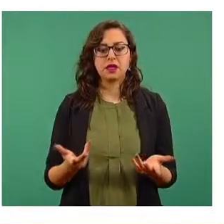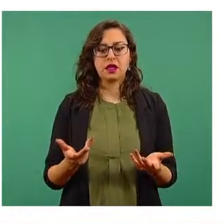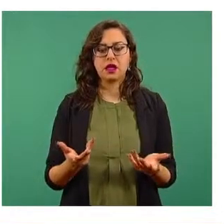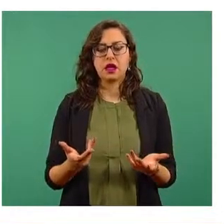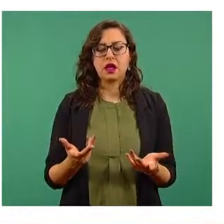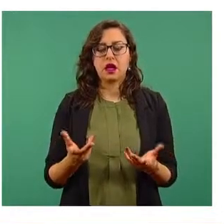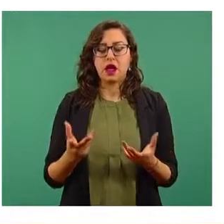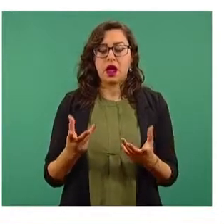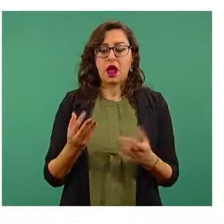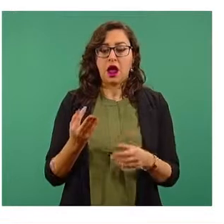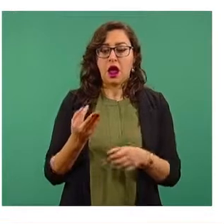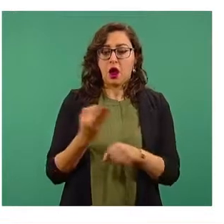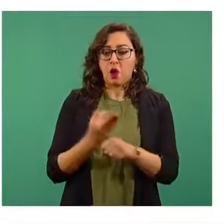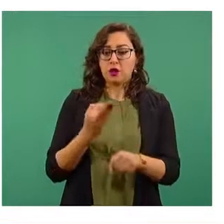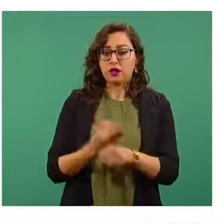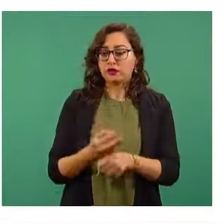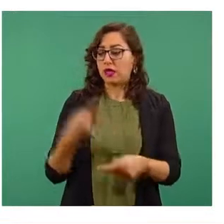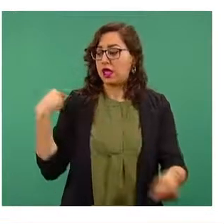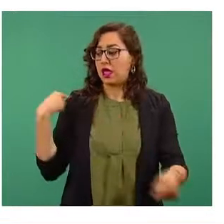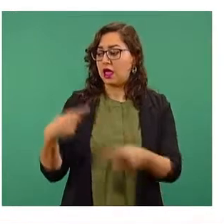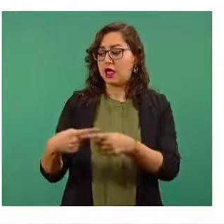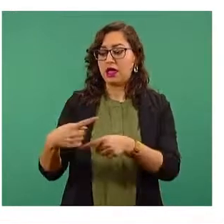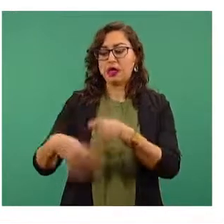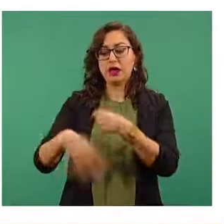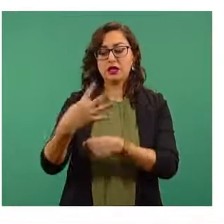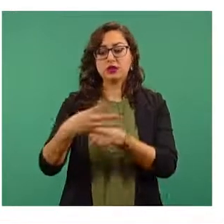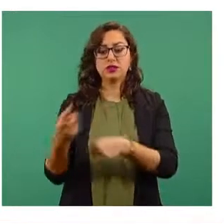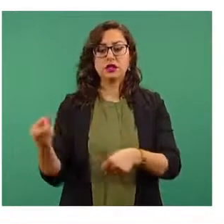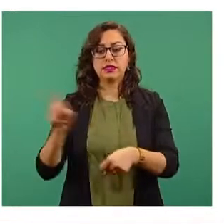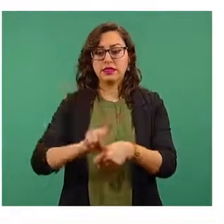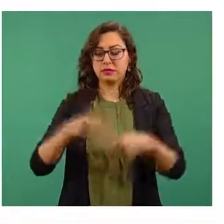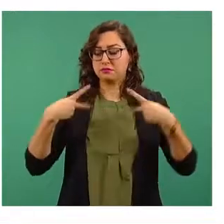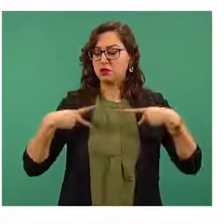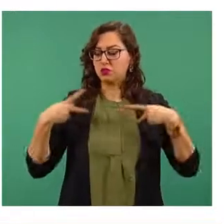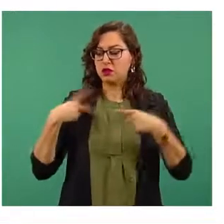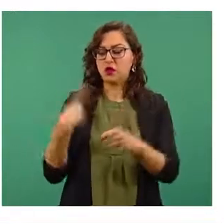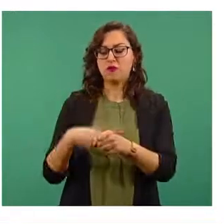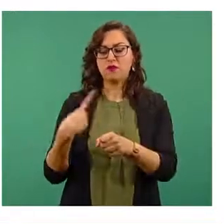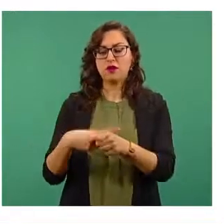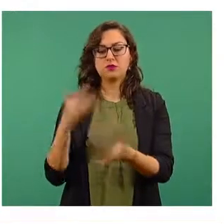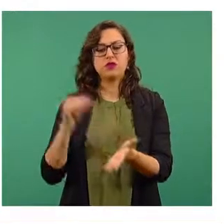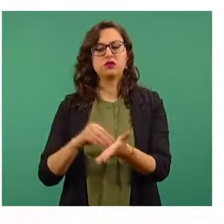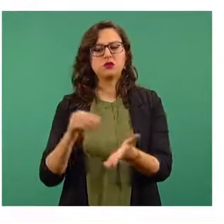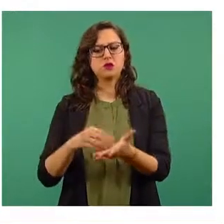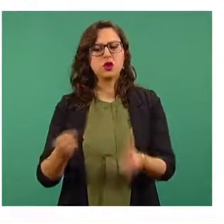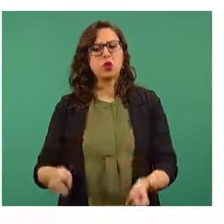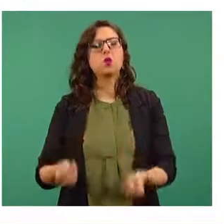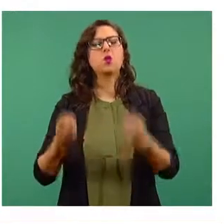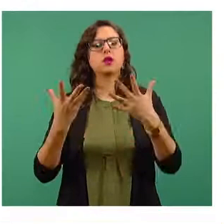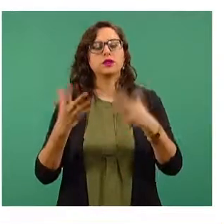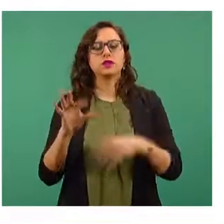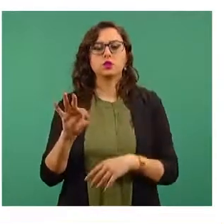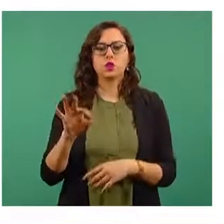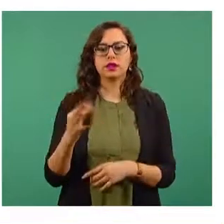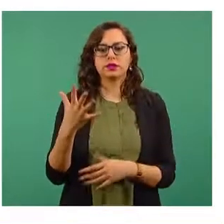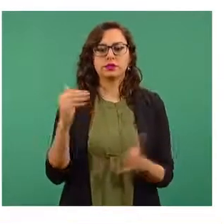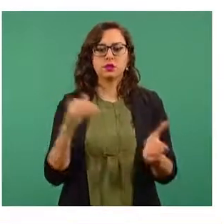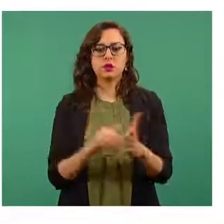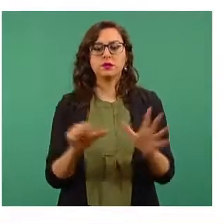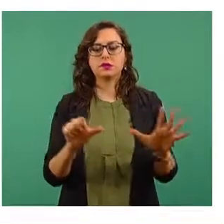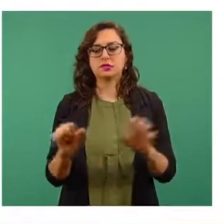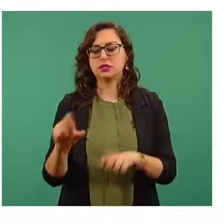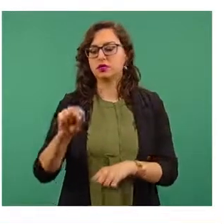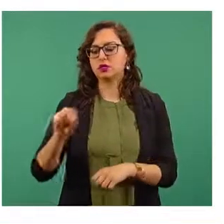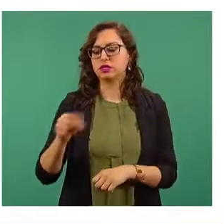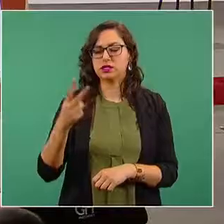45.682 casos activos que mantienen activa la epidemia, que corresponden al 2%, y ustedes saben que a lo